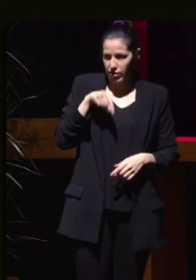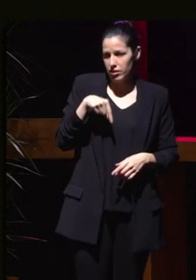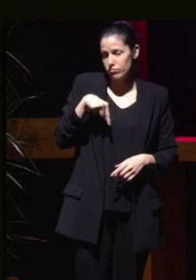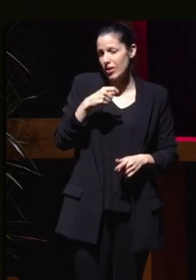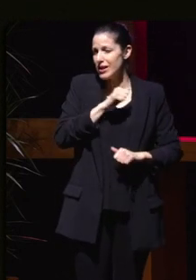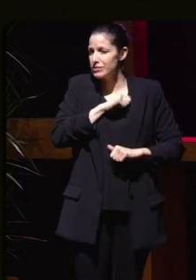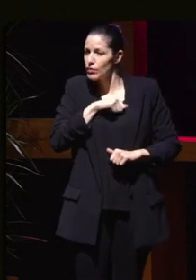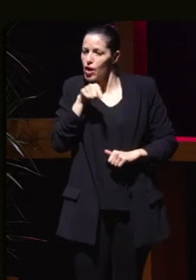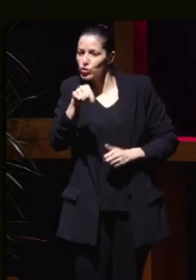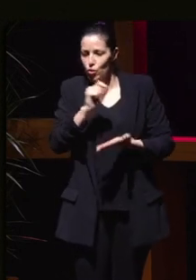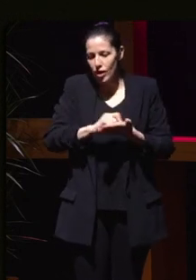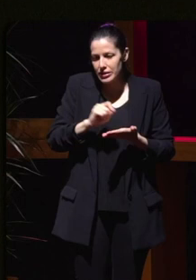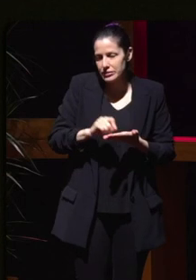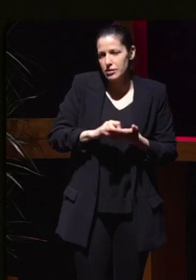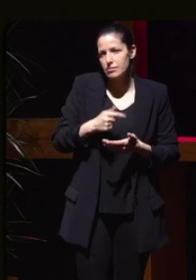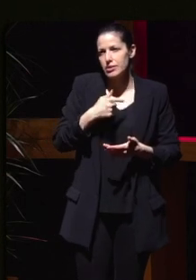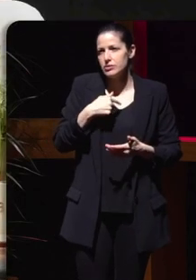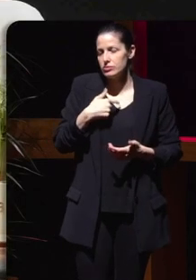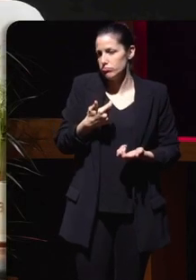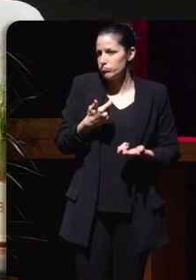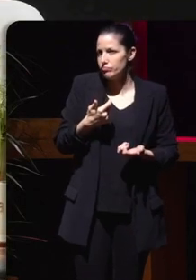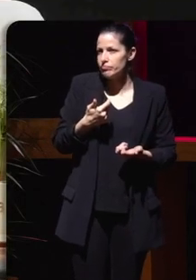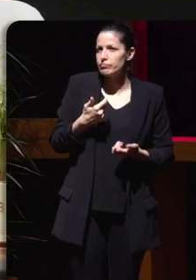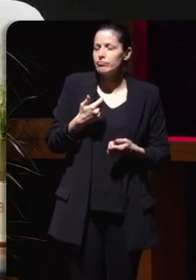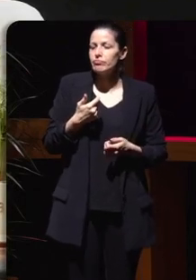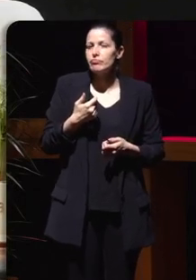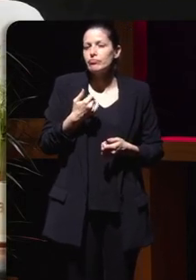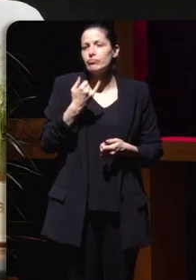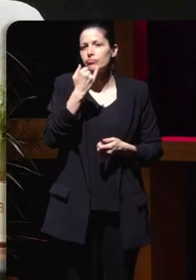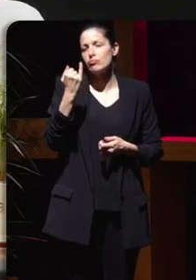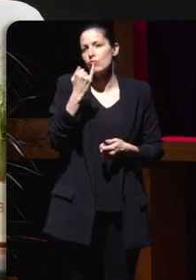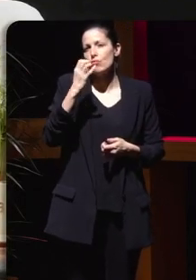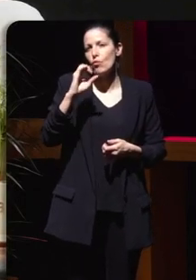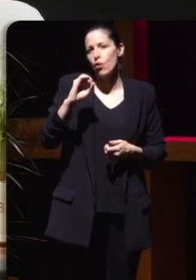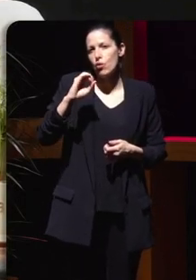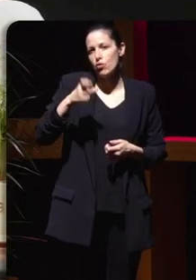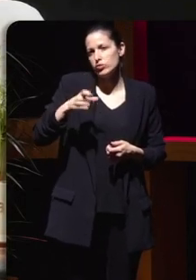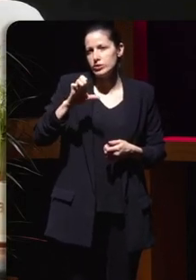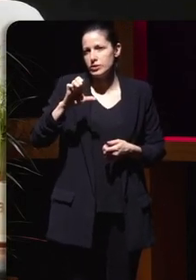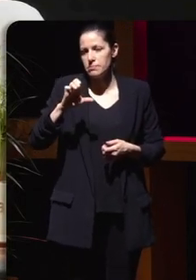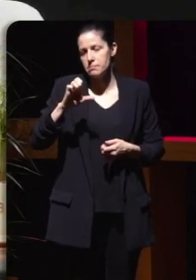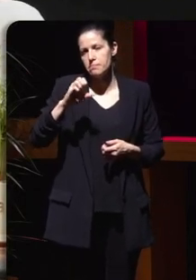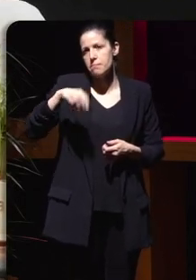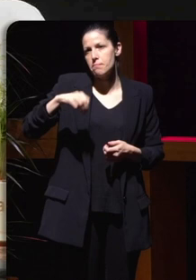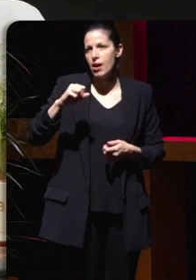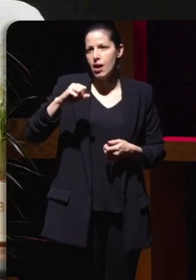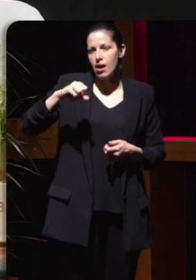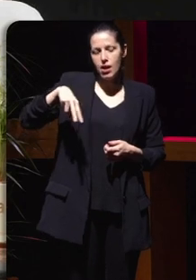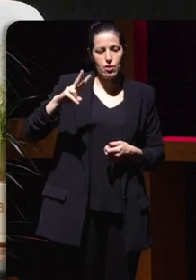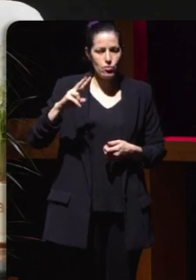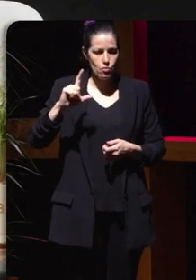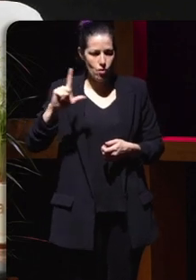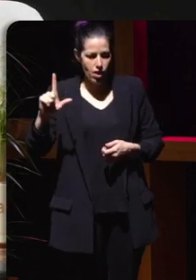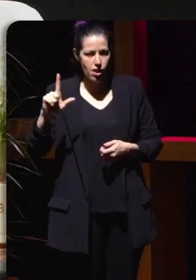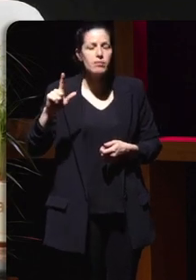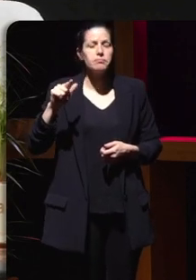escribas no ahí hay moito tempo pereiro José Manuel pereiro o responsable de luces dicho me